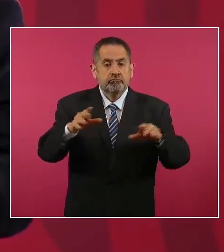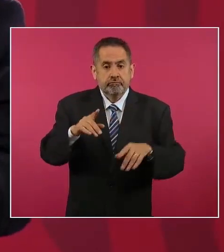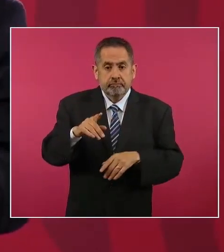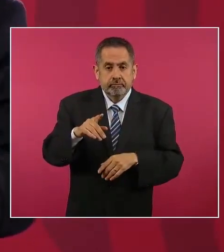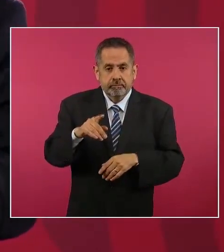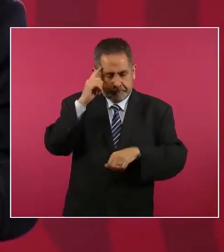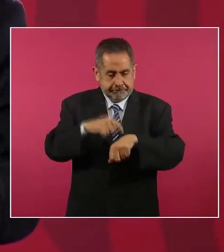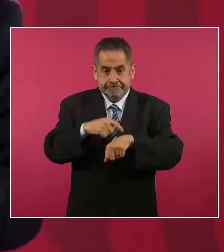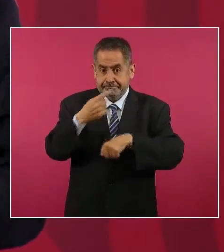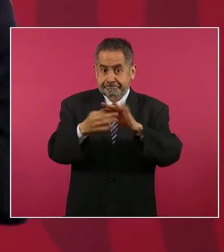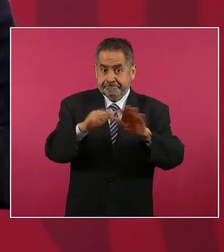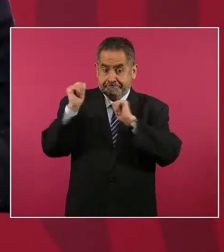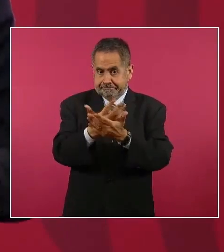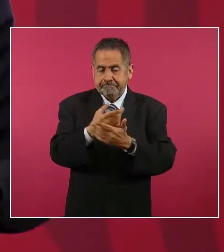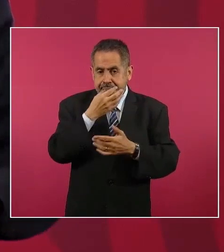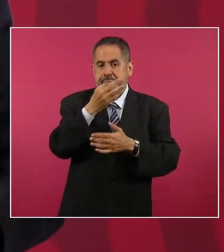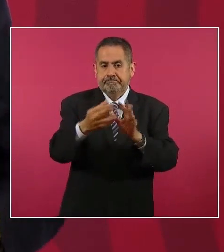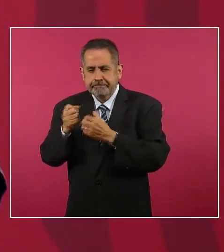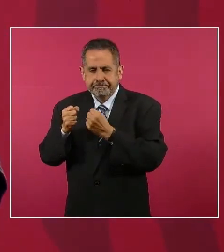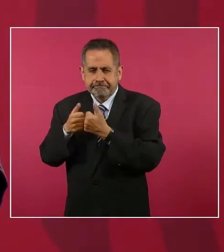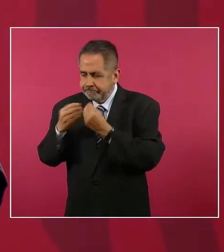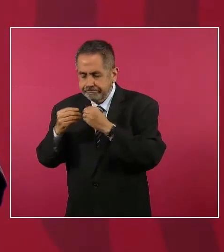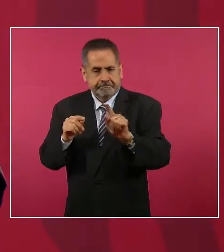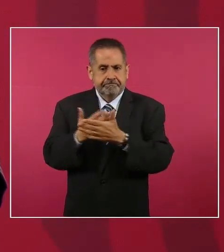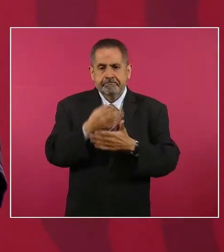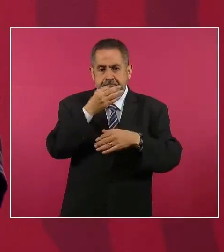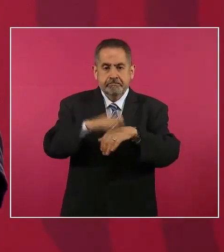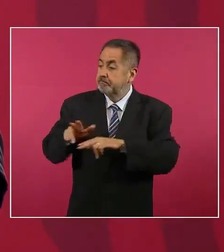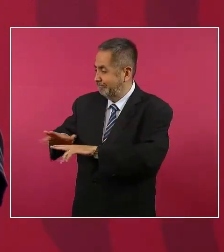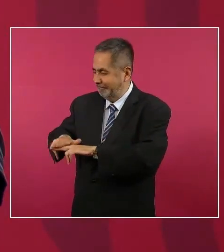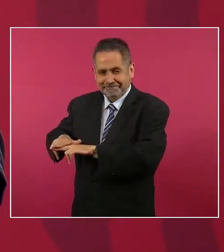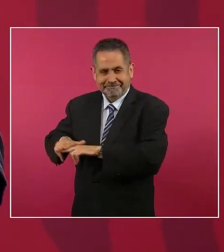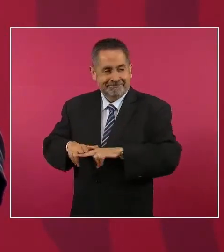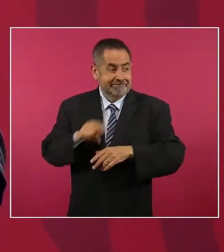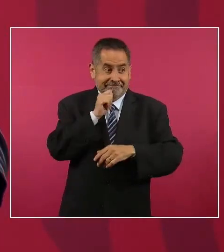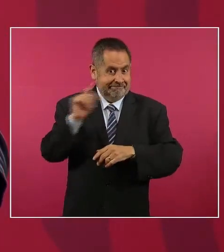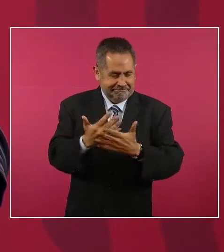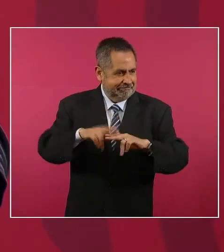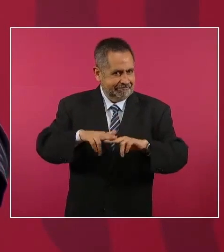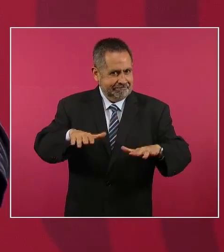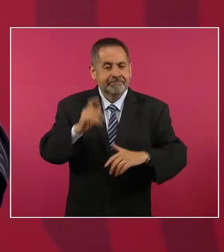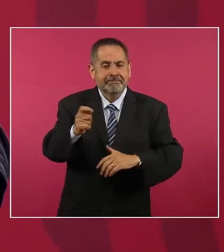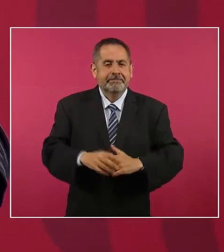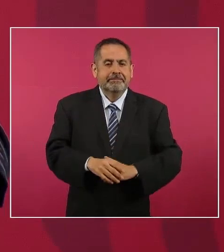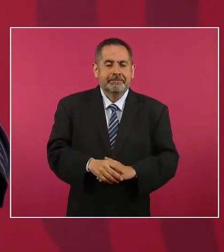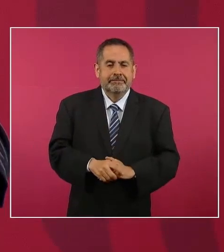y me voy a llevar otro tiempecito antes de irnos a desayunar. Siéntese. No, es